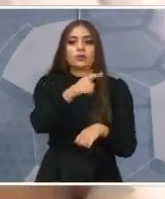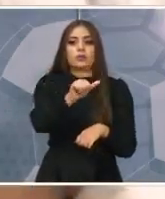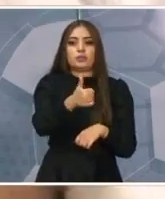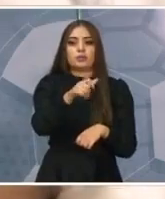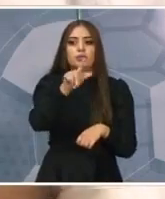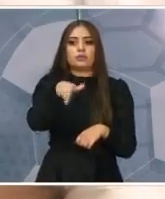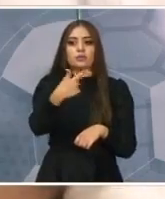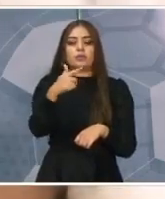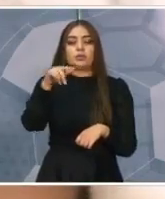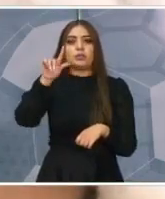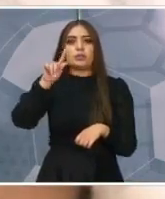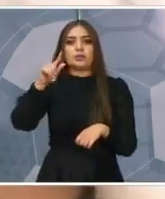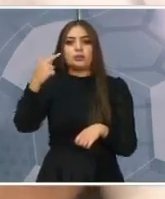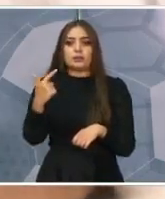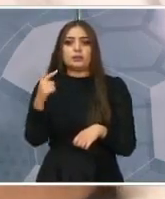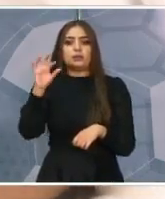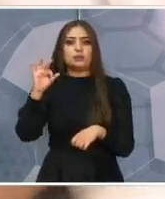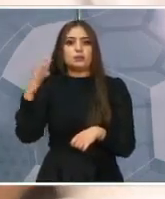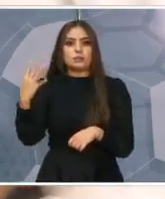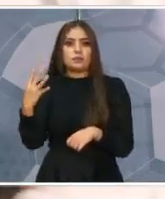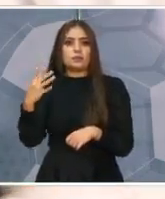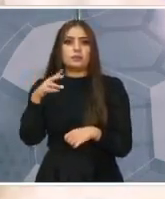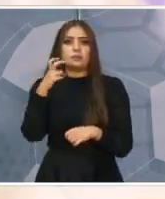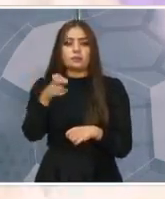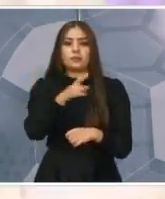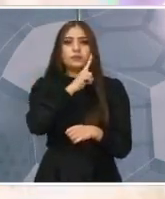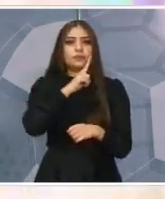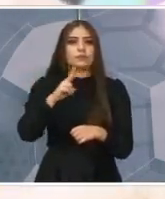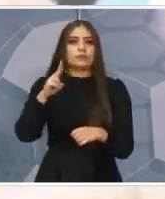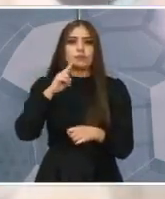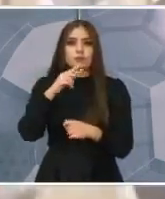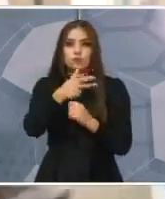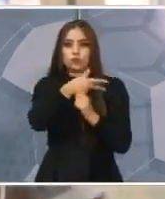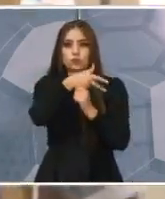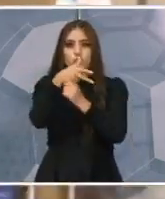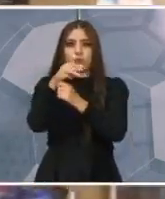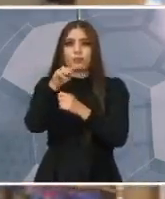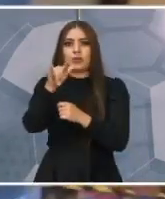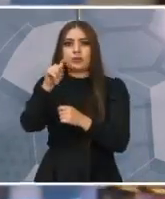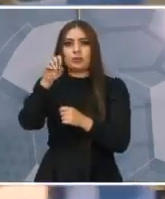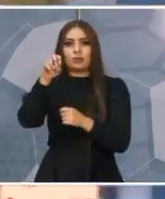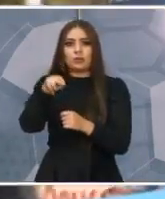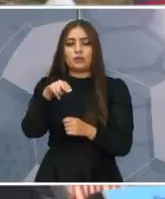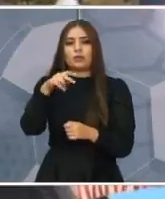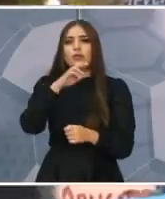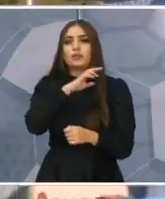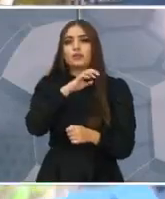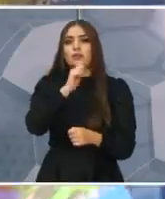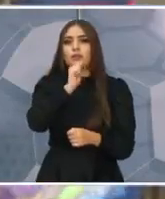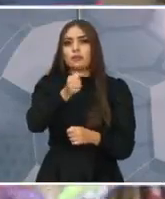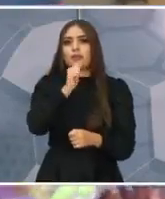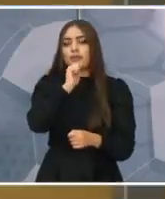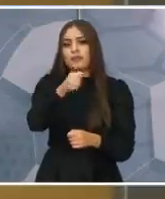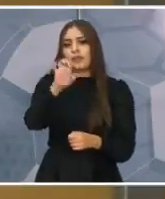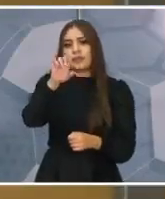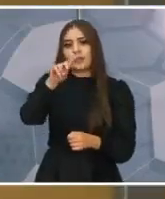8711-127744, con imágenes de Milton Juárez. Informó para Telediario Edna Juárez.